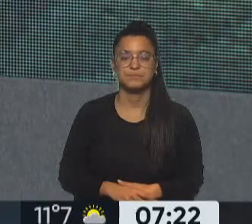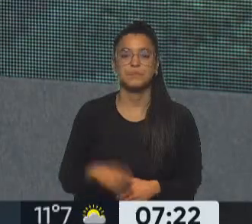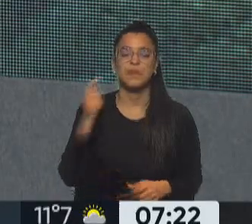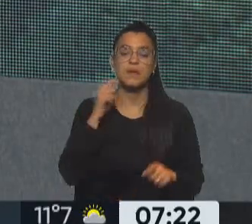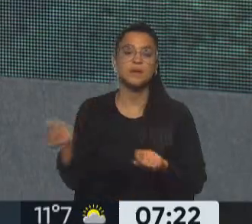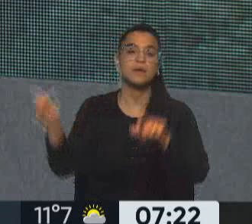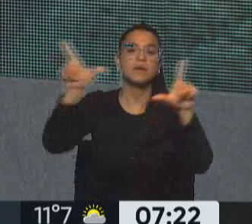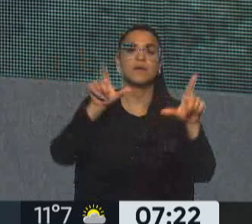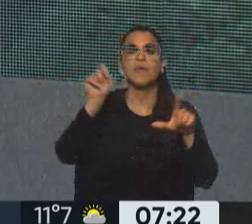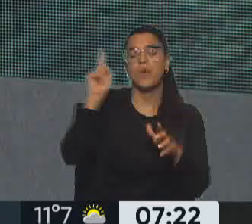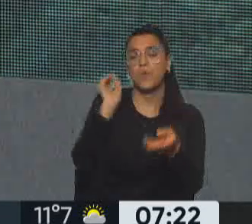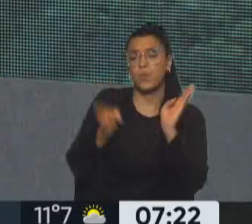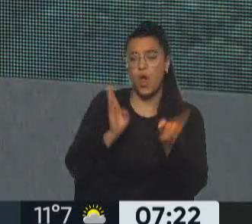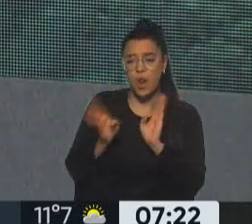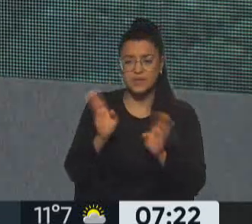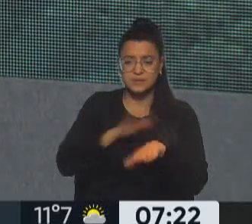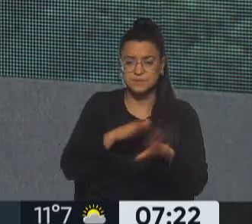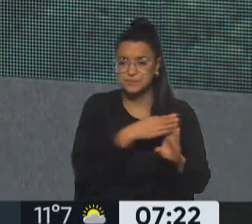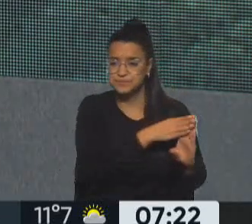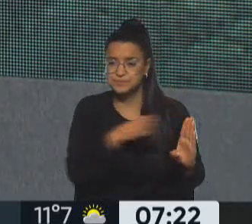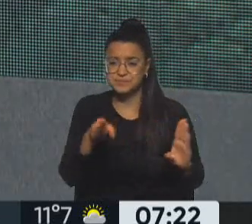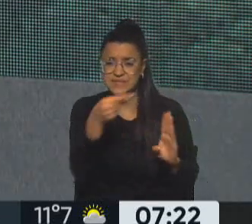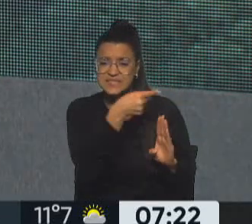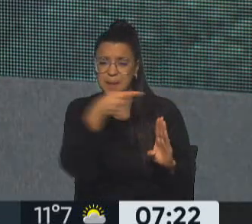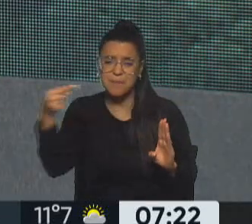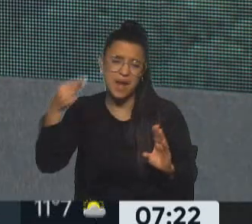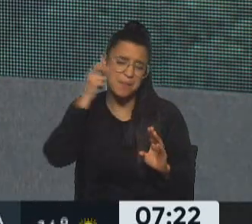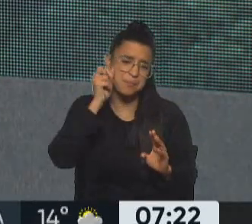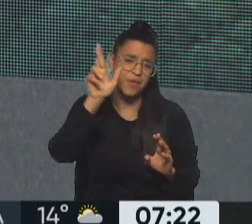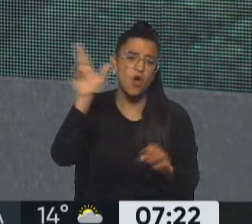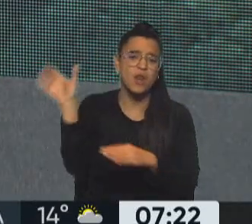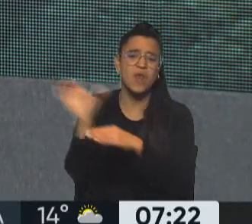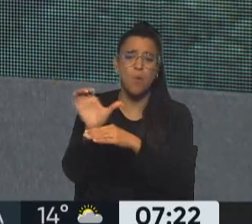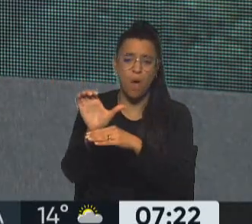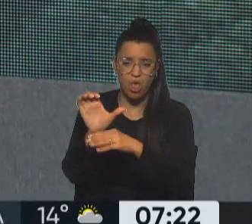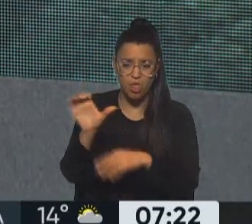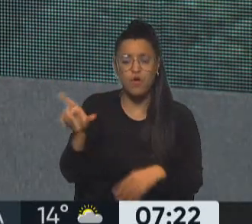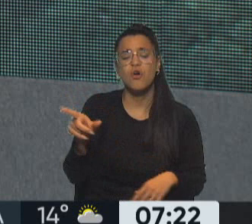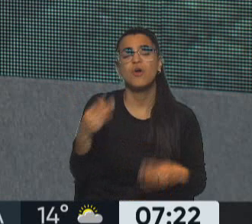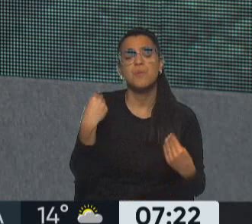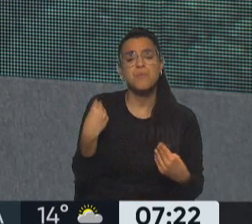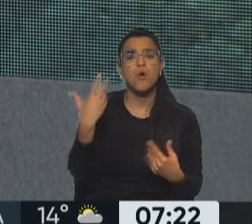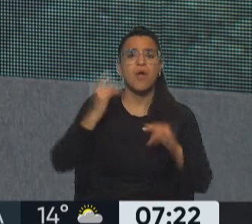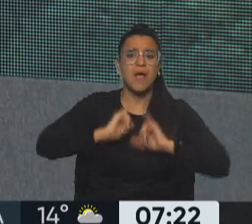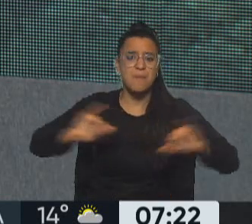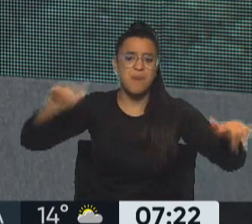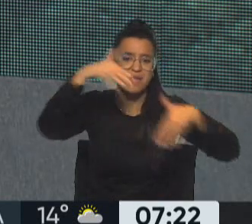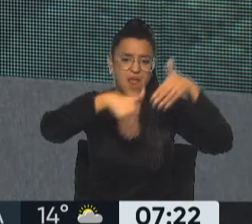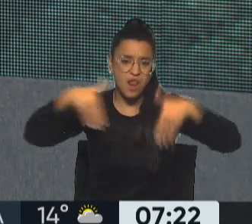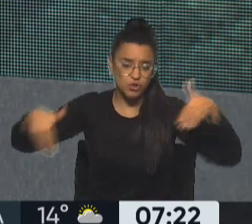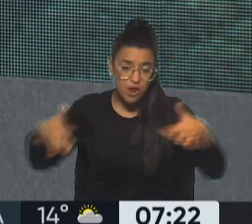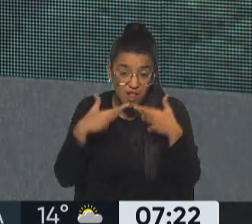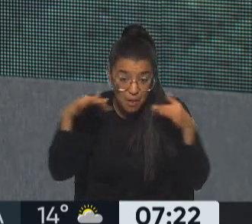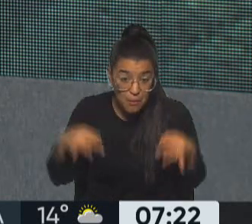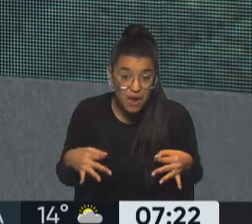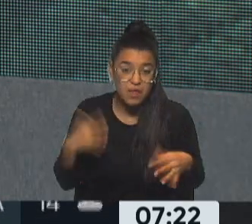Las imágenes son las imágenes de la violencia que durante la última semana se profundizó en Ecuador en el marco de una campaña electoral que